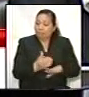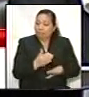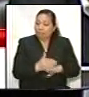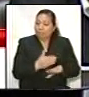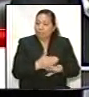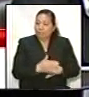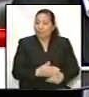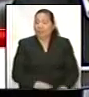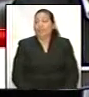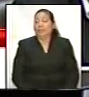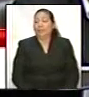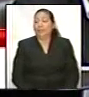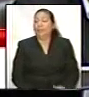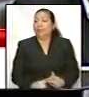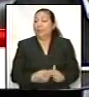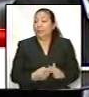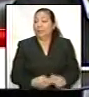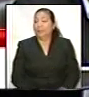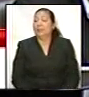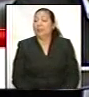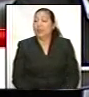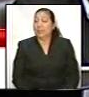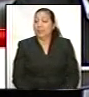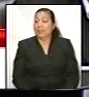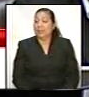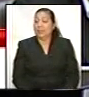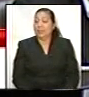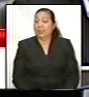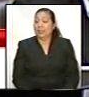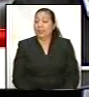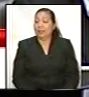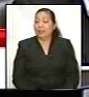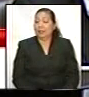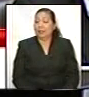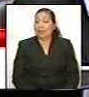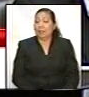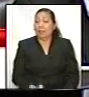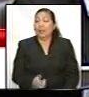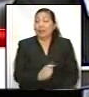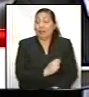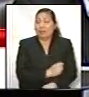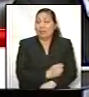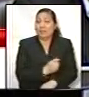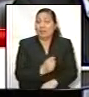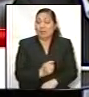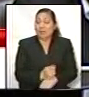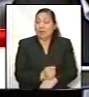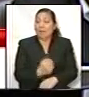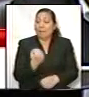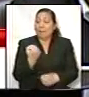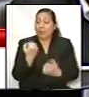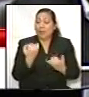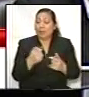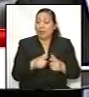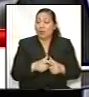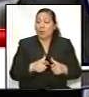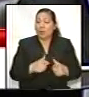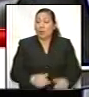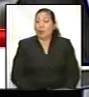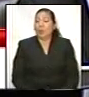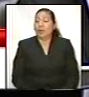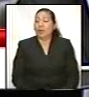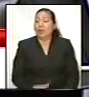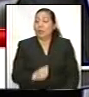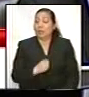desarrollándose por iniciativas de nuestros hermanos tacneños es empoderar esa zona franca. Yo